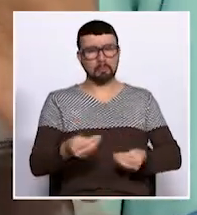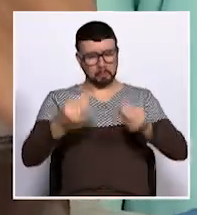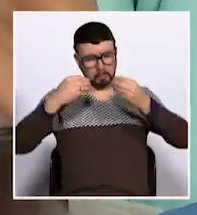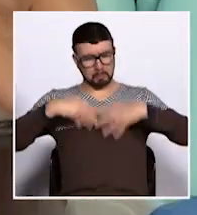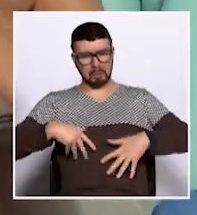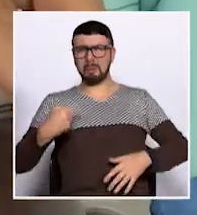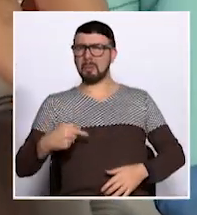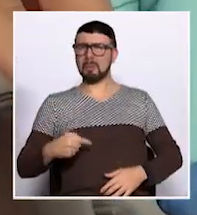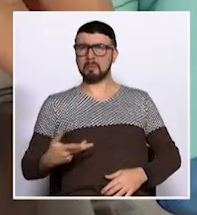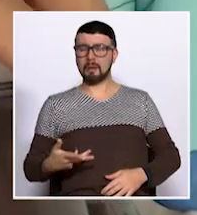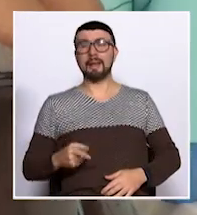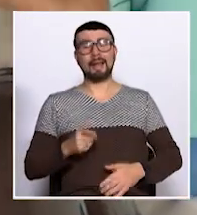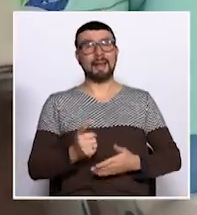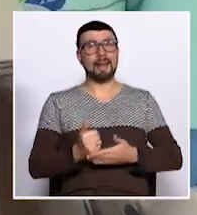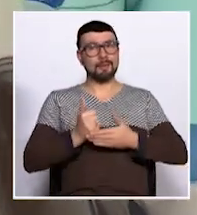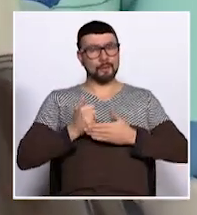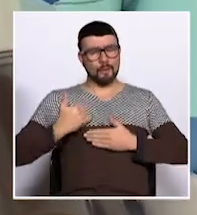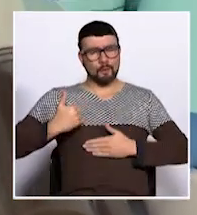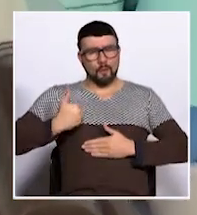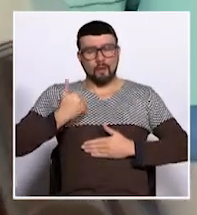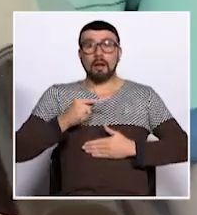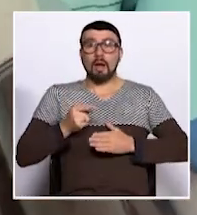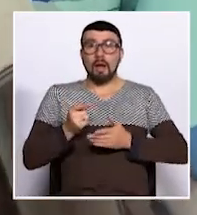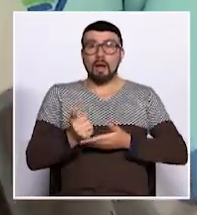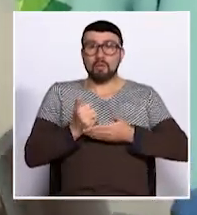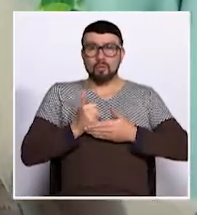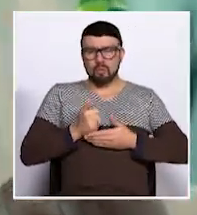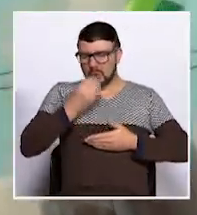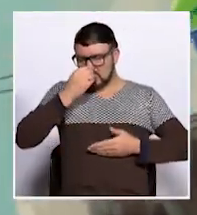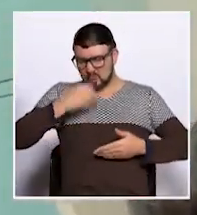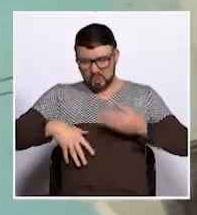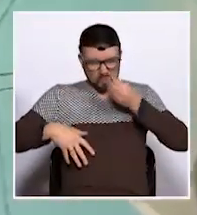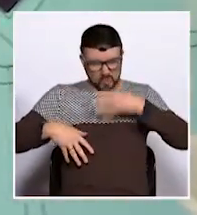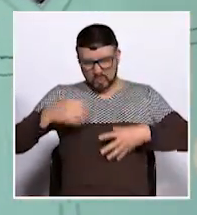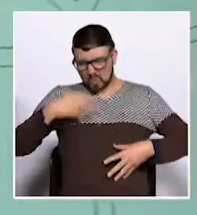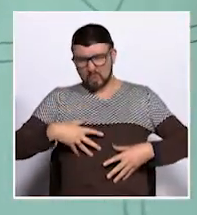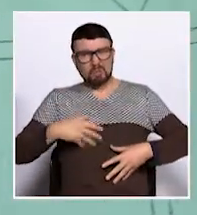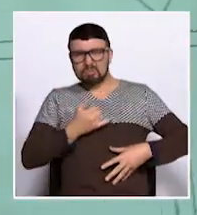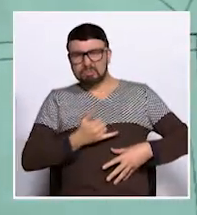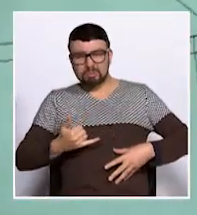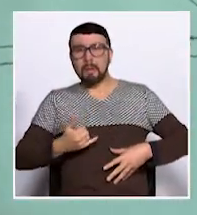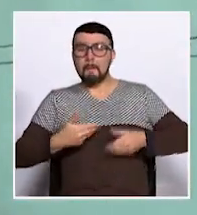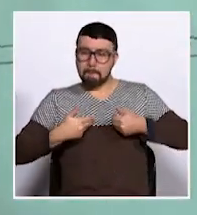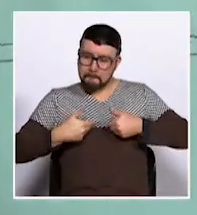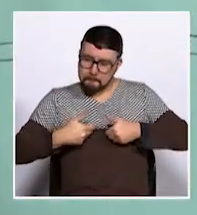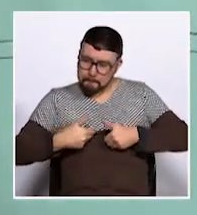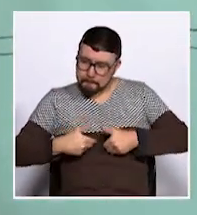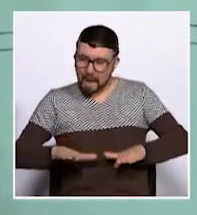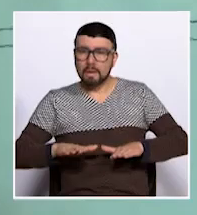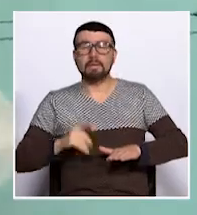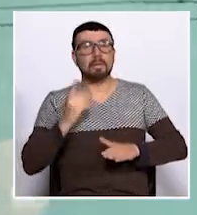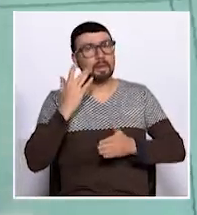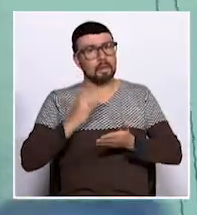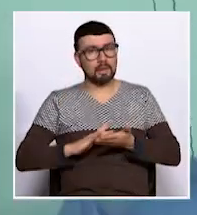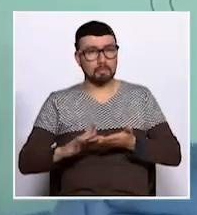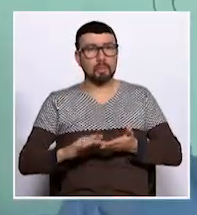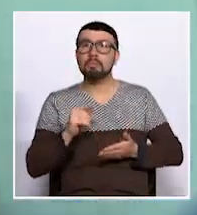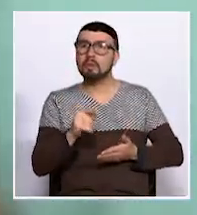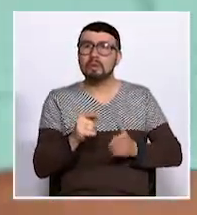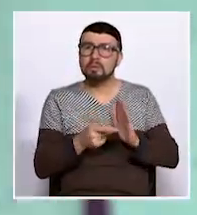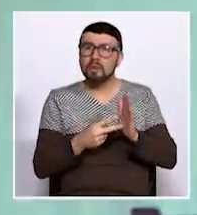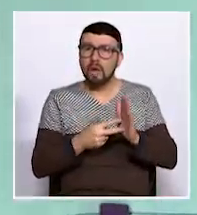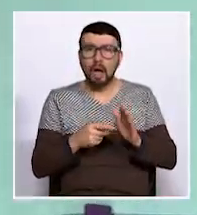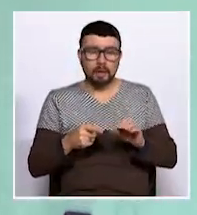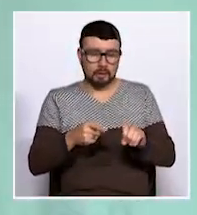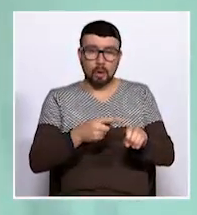un antioxidante, nos ayuda a barrer los radicales libres. Ozono rectal, como les decía anteriormente, entonces es la